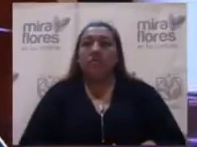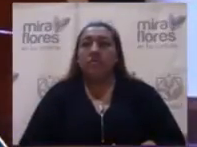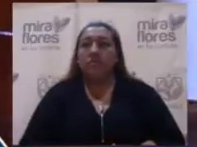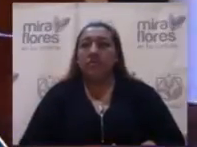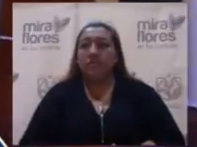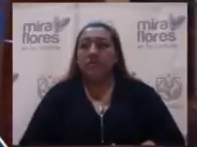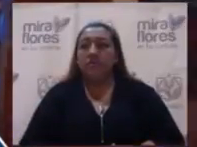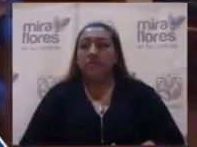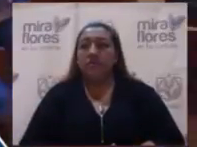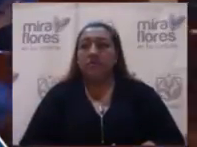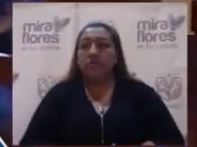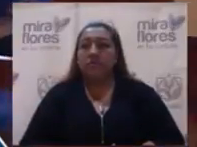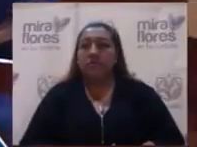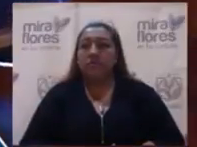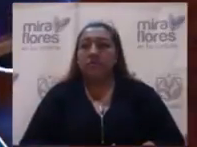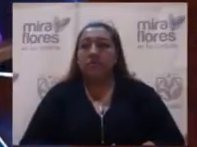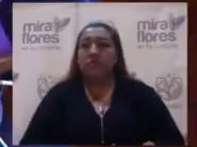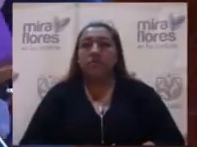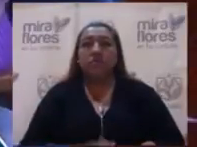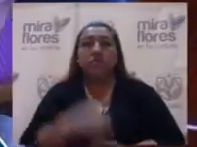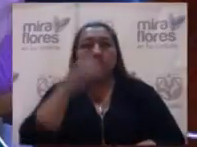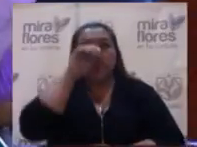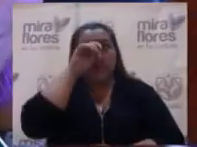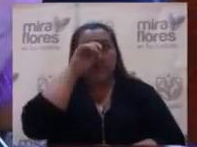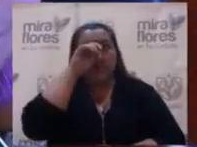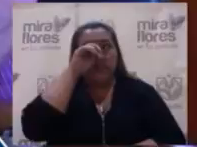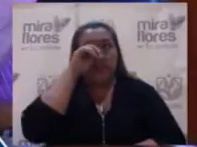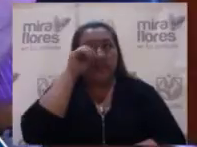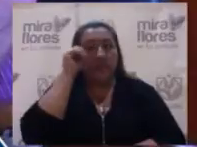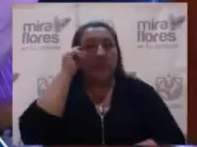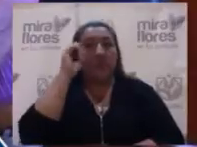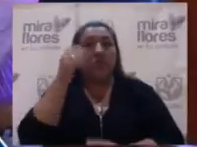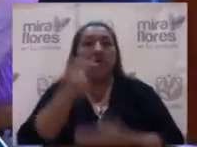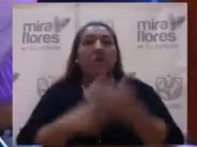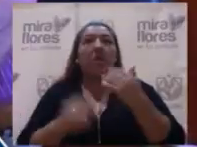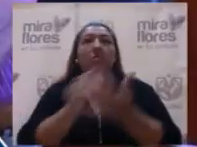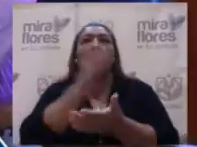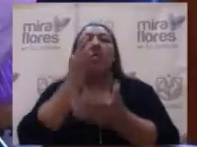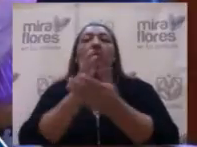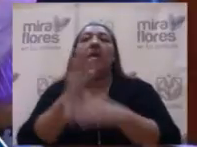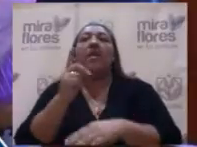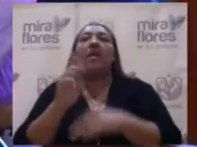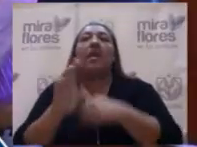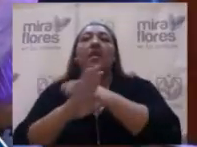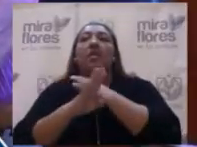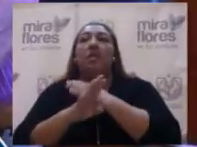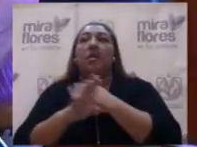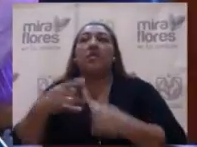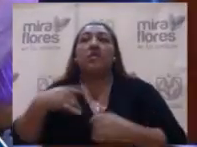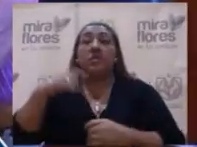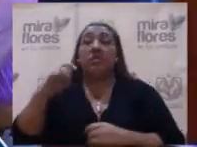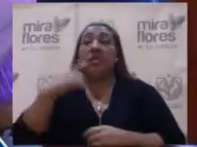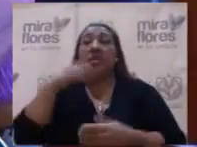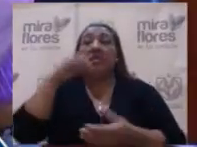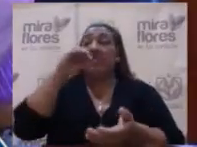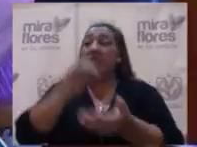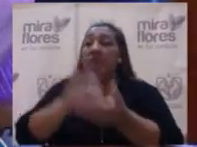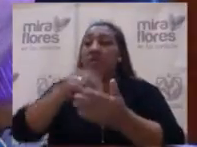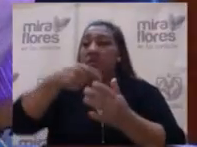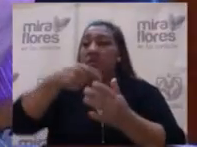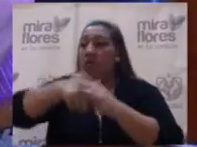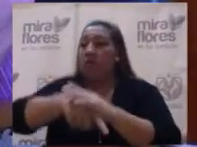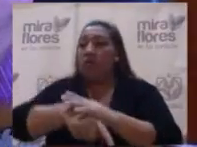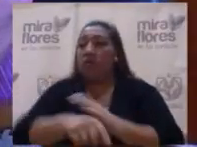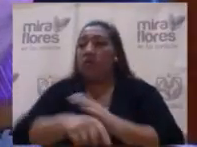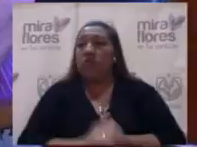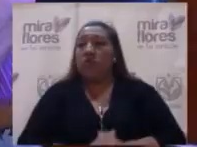Gracias, señor alcalde. Yo creo que el problema de defensa civil es mucho más